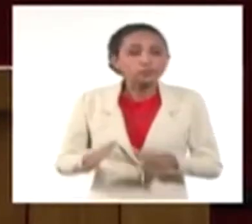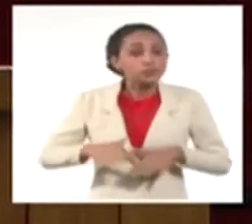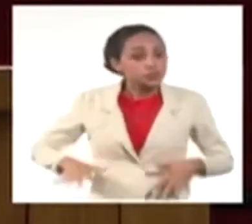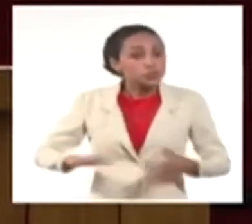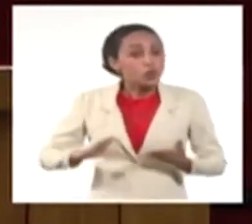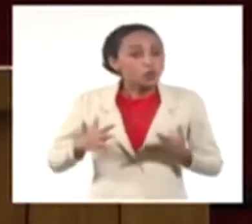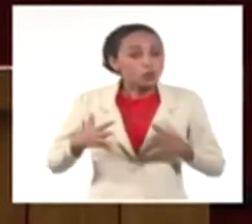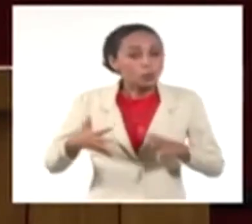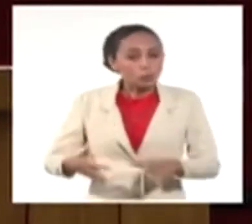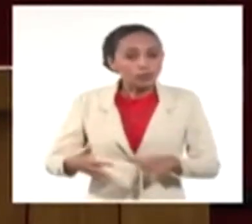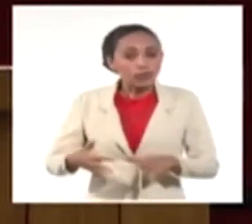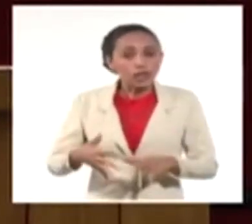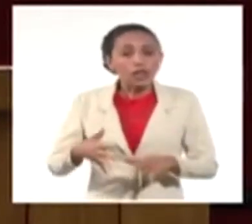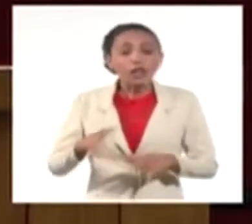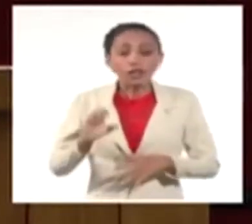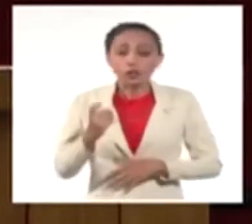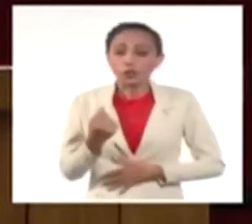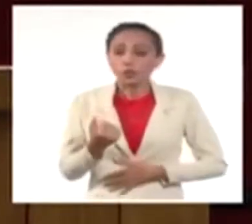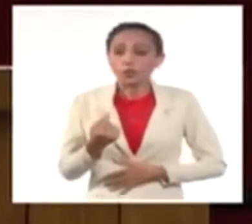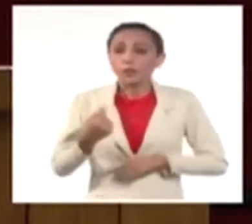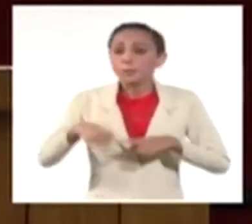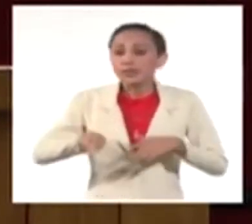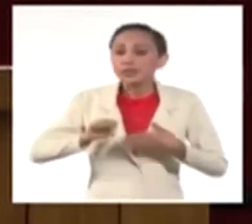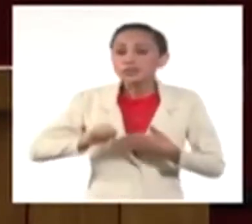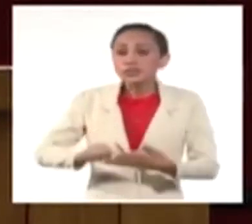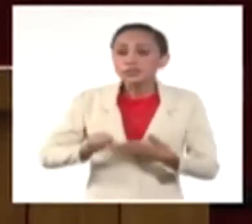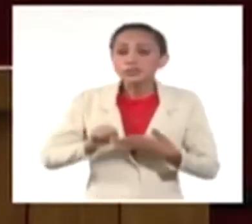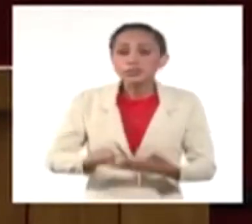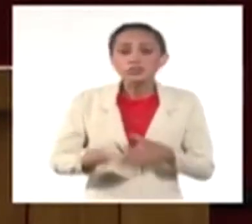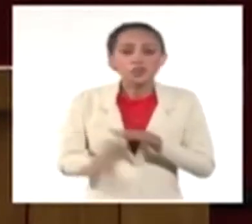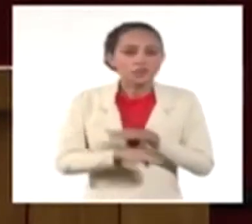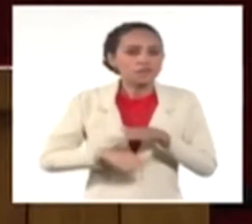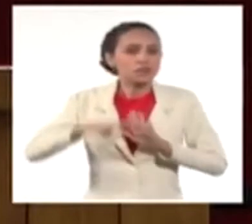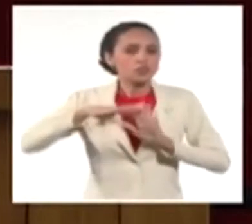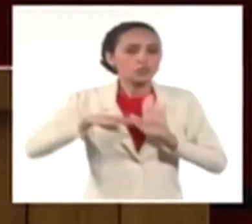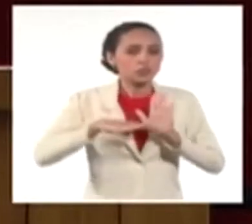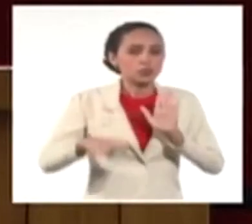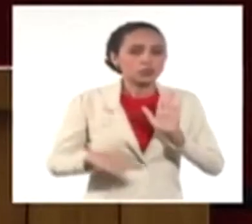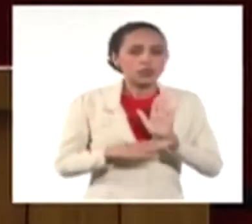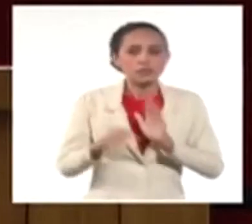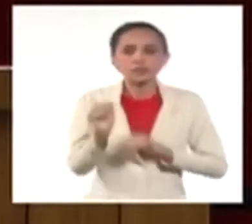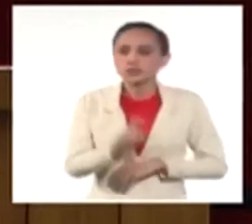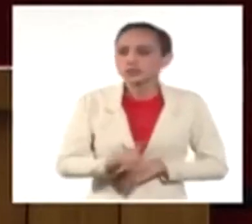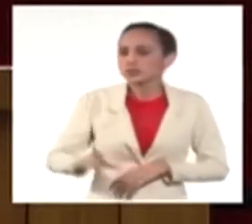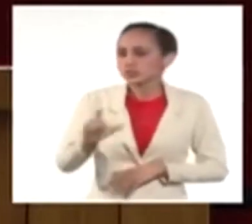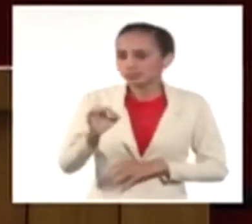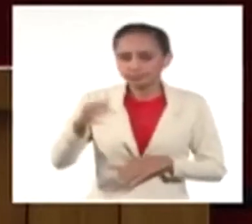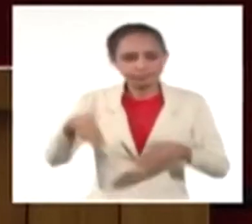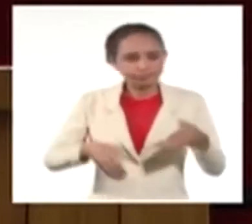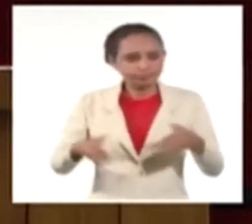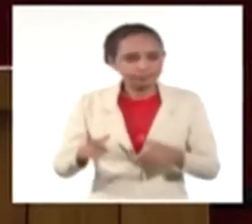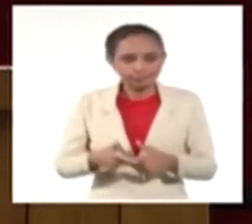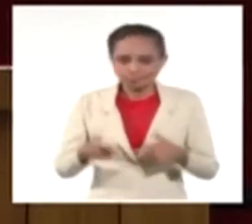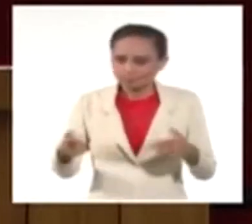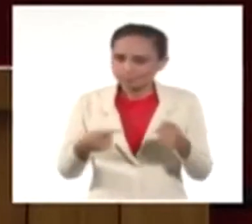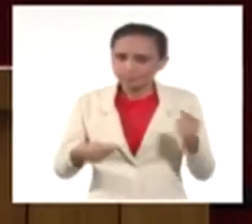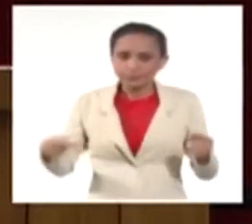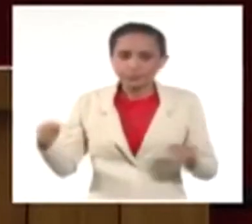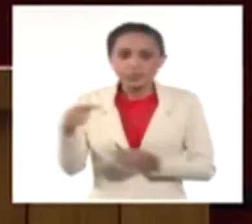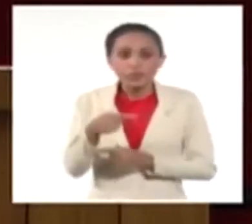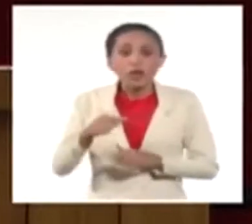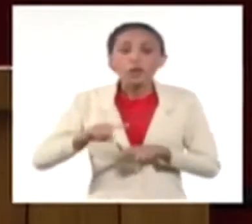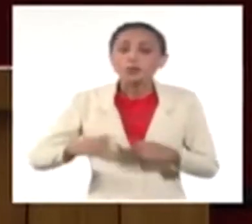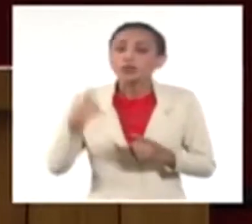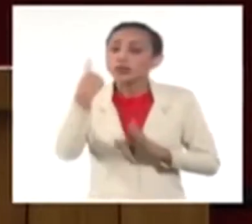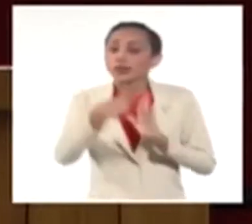económica, el respaldo de los servicios básicos y programas sociales tienen una participación mayoritaria, lo que